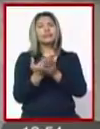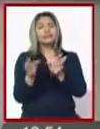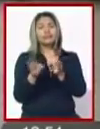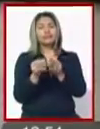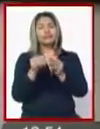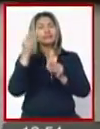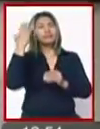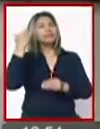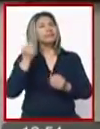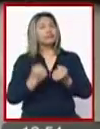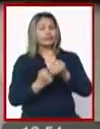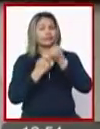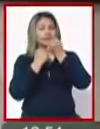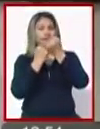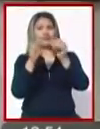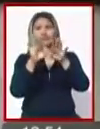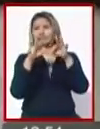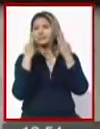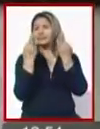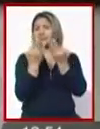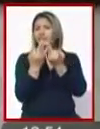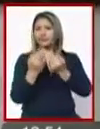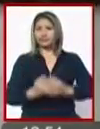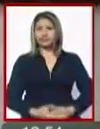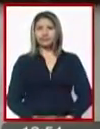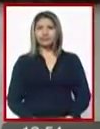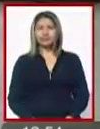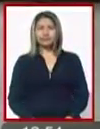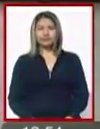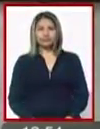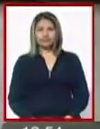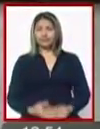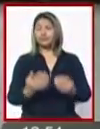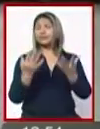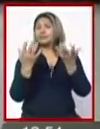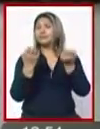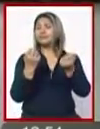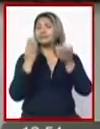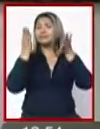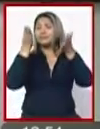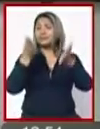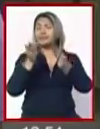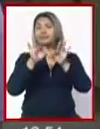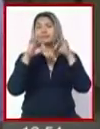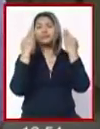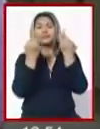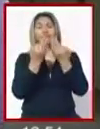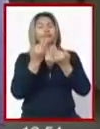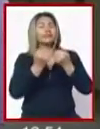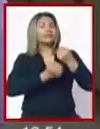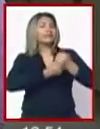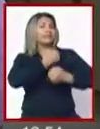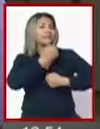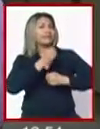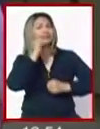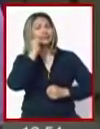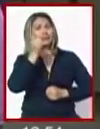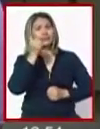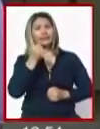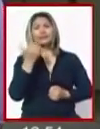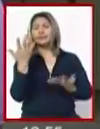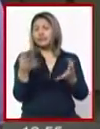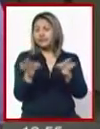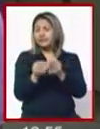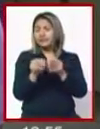detención preventiva con el fin de apoyar a la familia doliente. Queremos dejar de ver a esa familia, a esos hermanos sufrir todos los días cuando